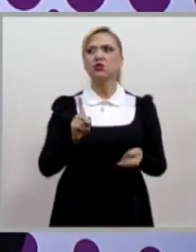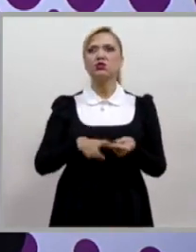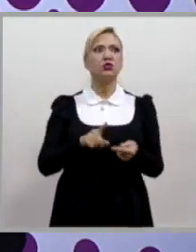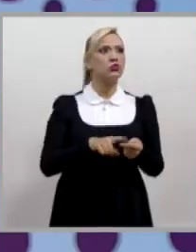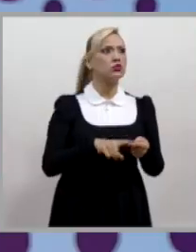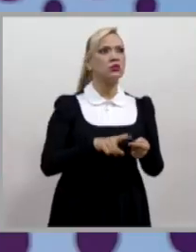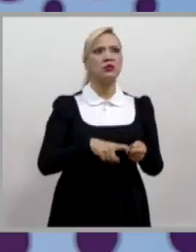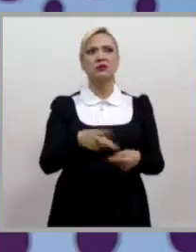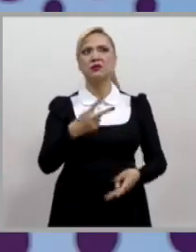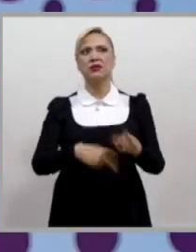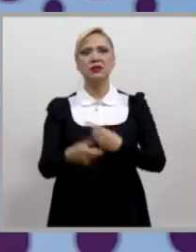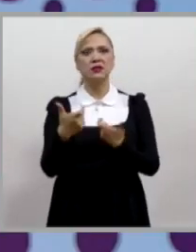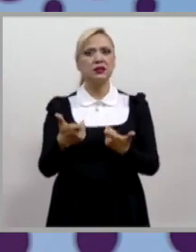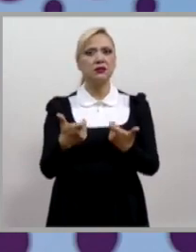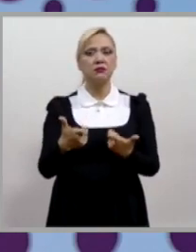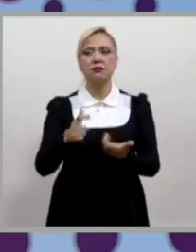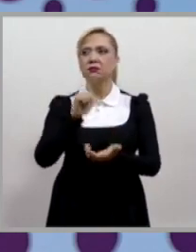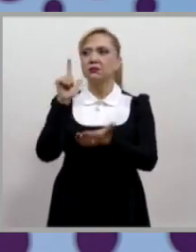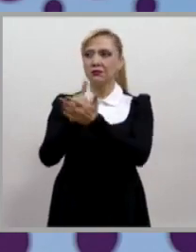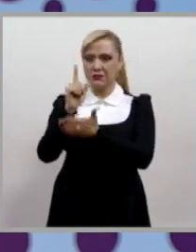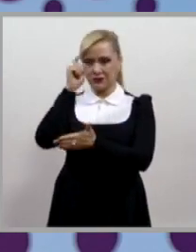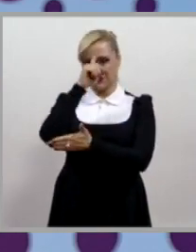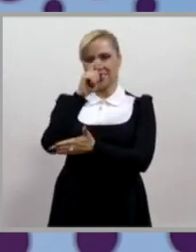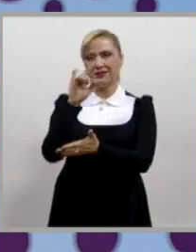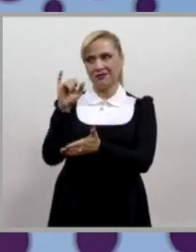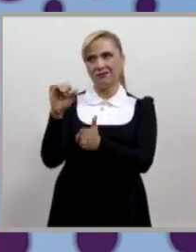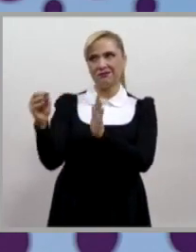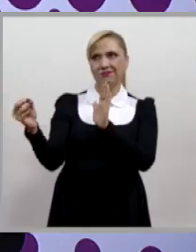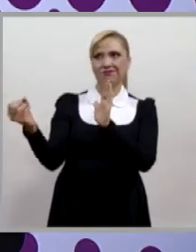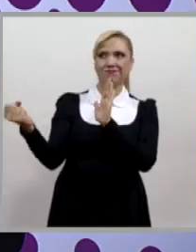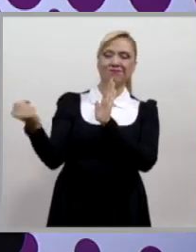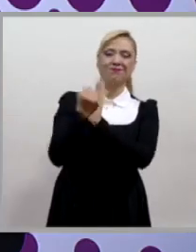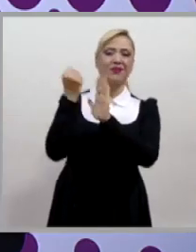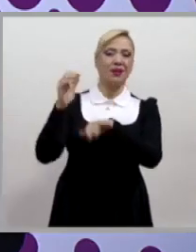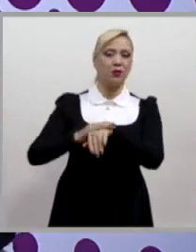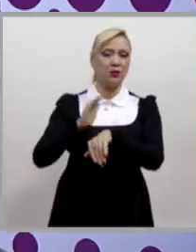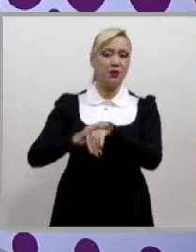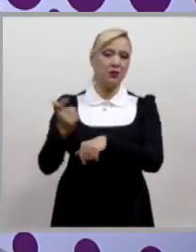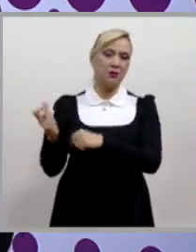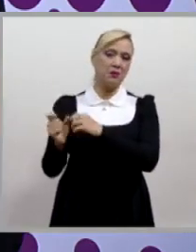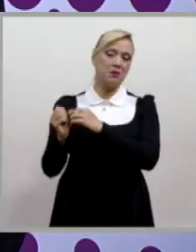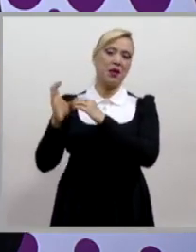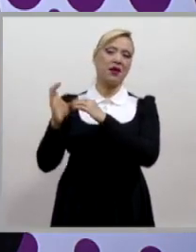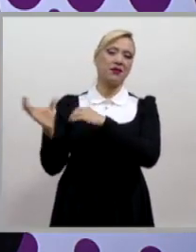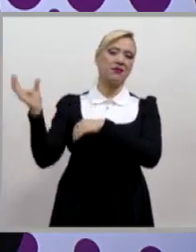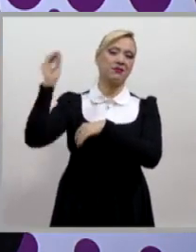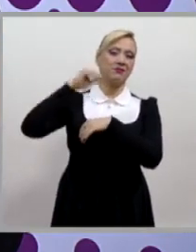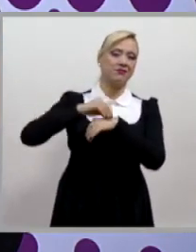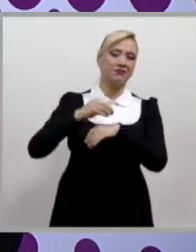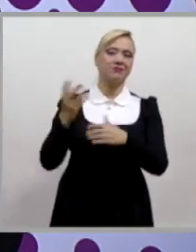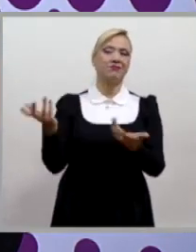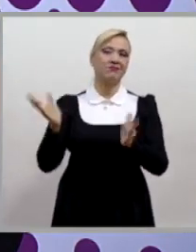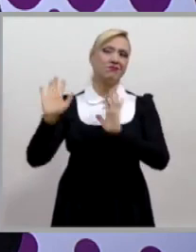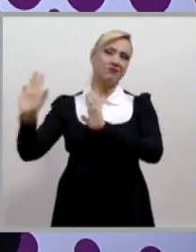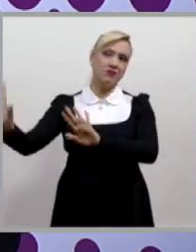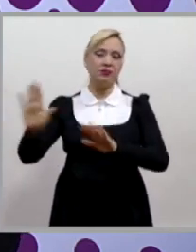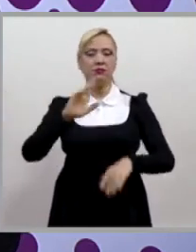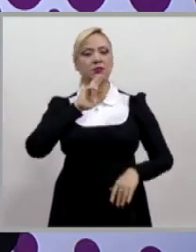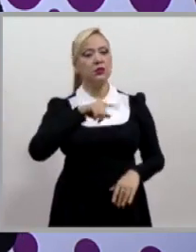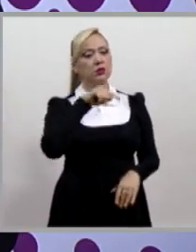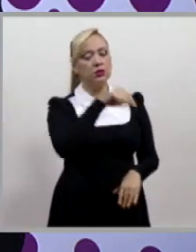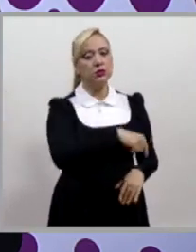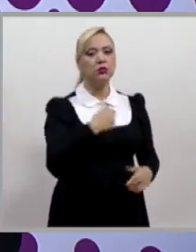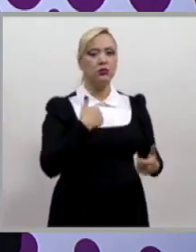recursos para poder tener un acceso efectivo a la justicia? Bueno, pues a lo mejor los puedo reconducir para